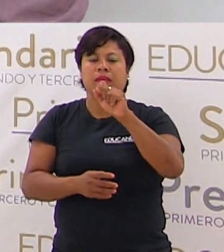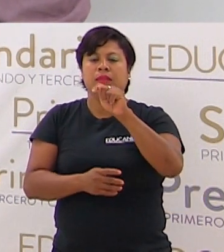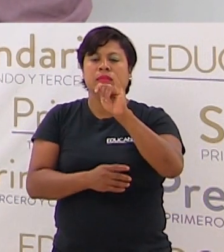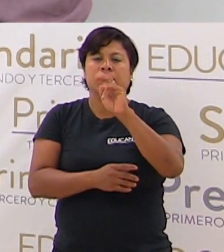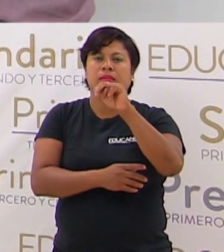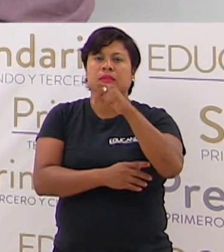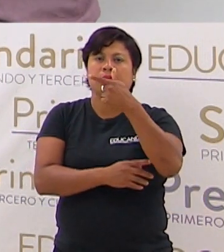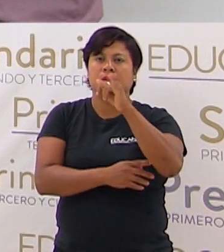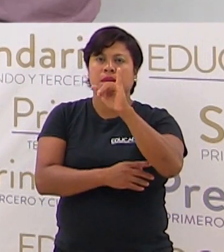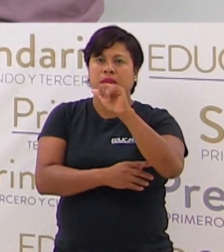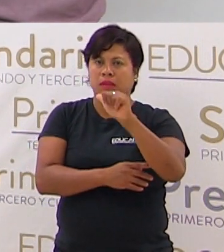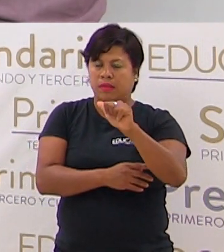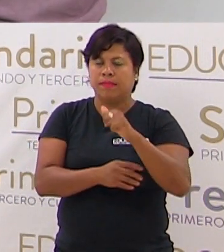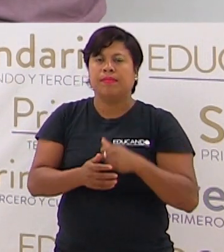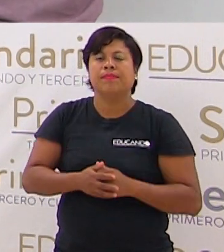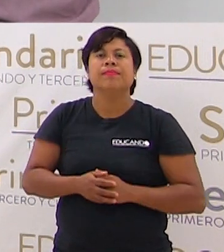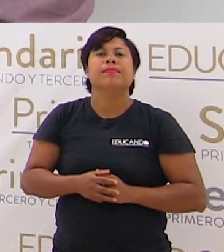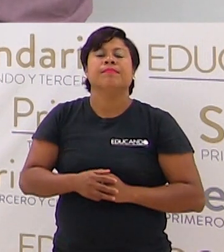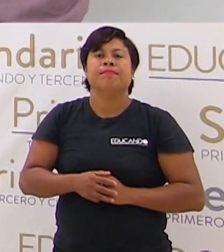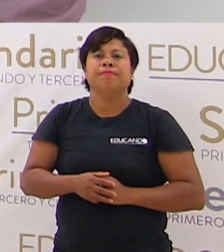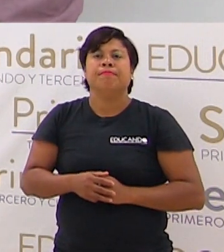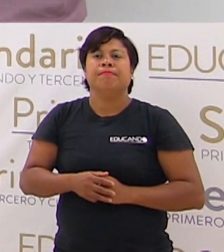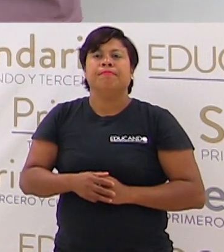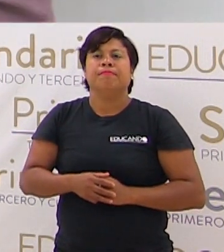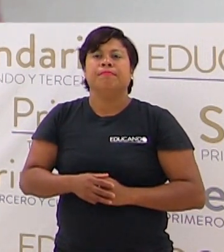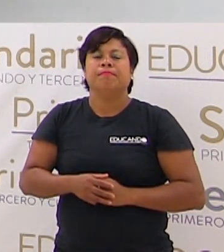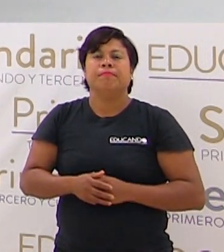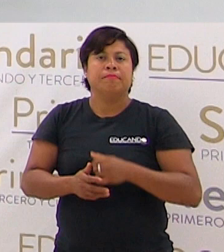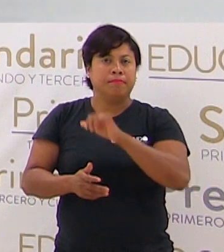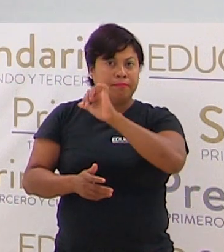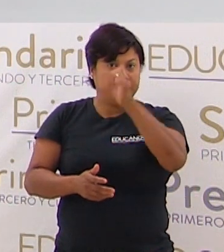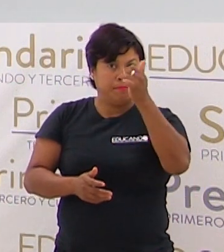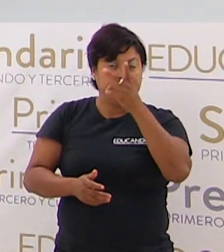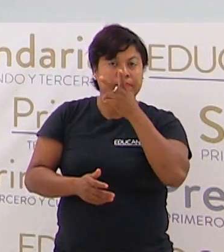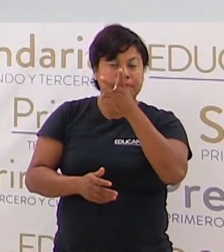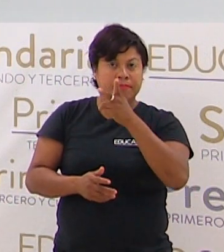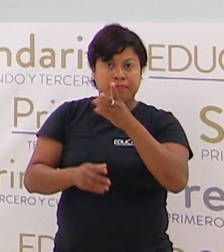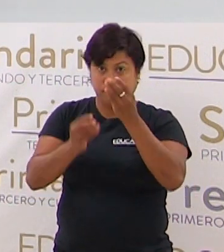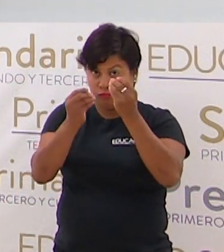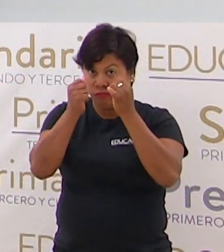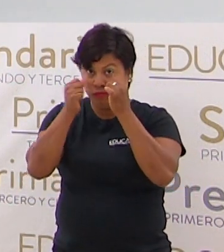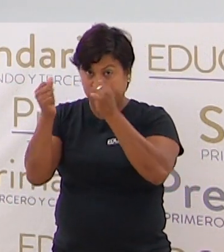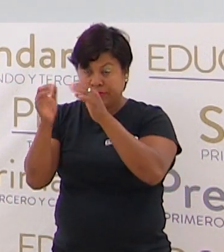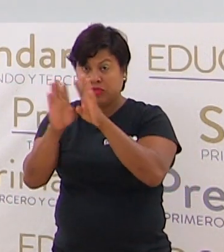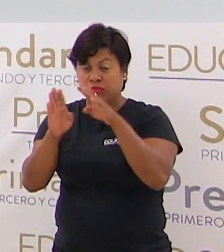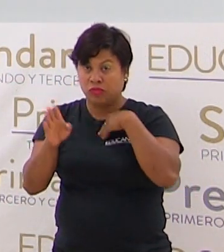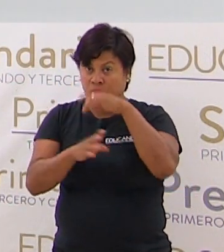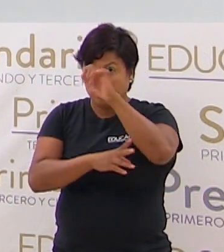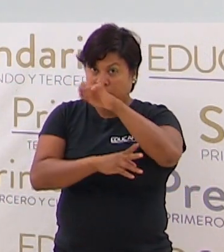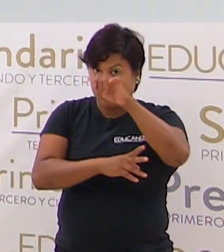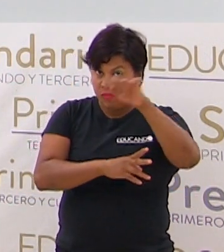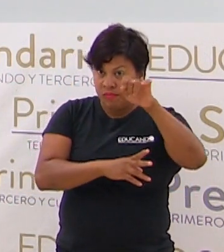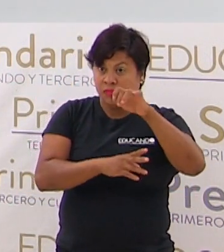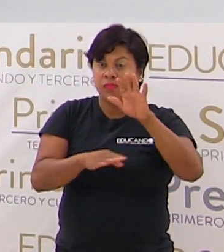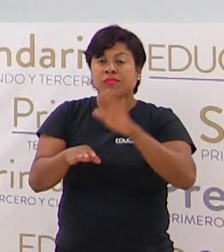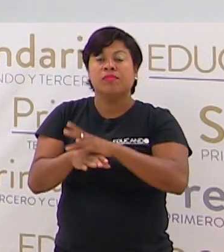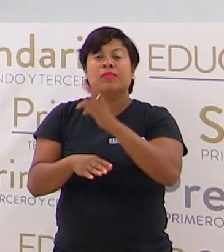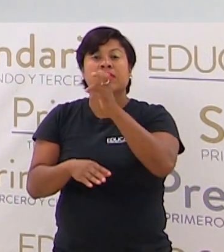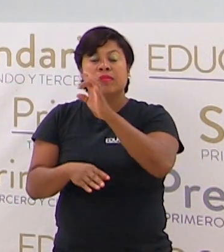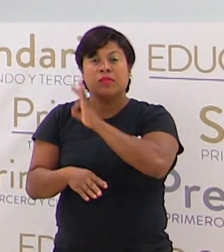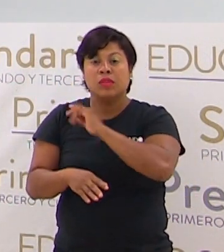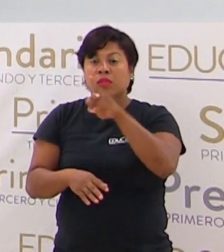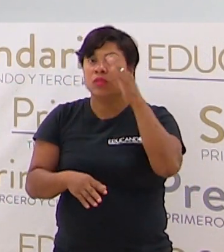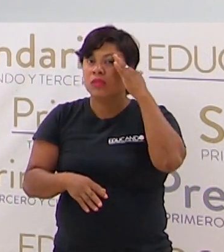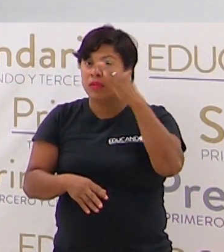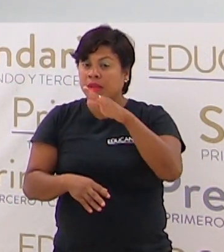distinguía. Bien. Voy a poner también, atención cómo las voy escribiendo porque eso te